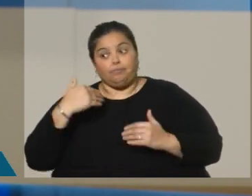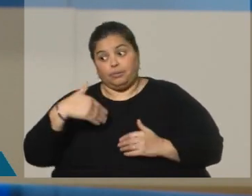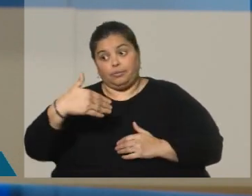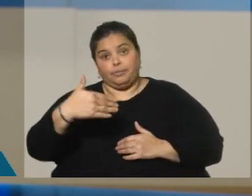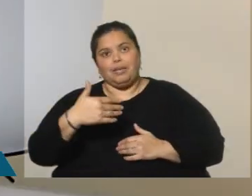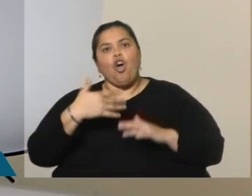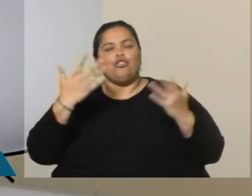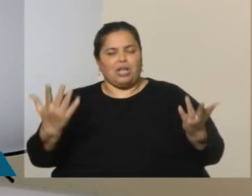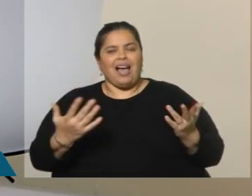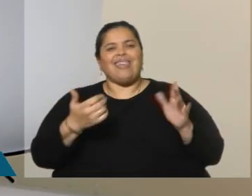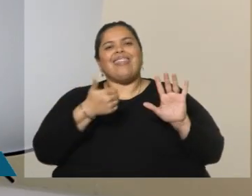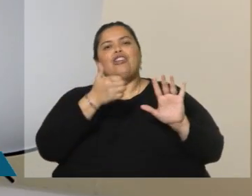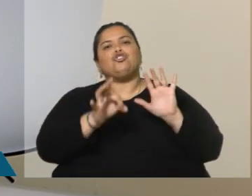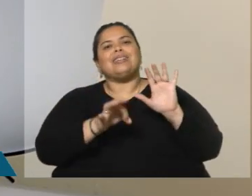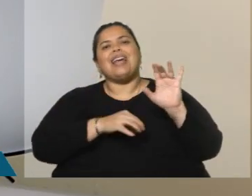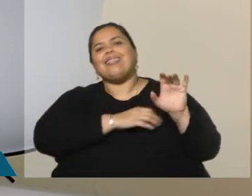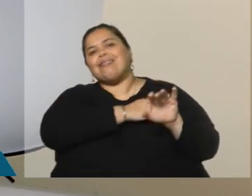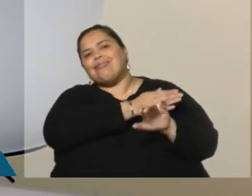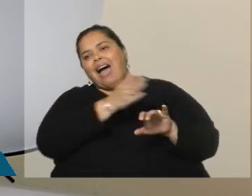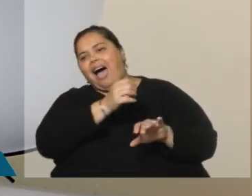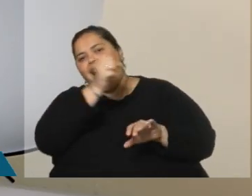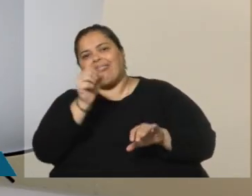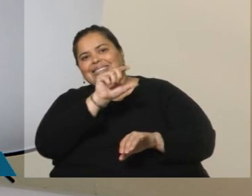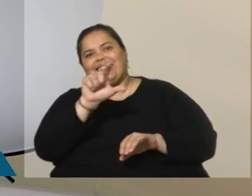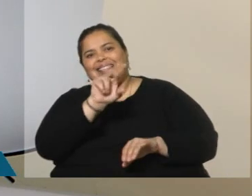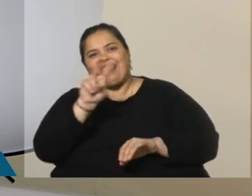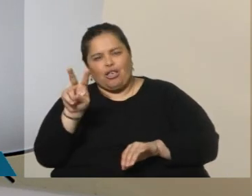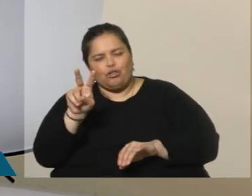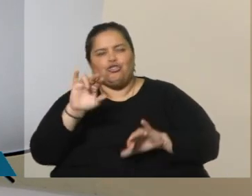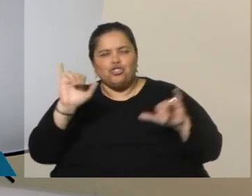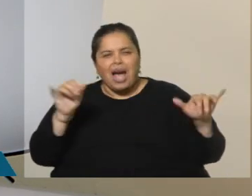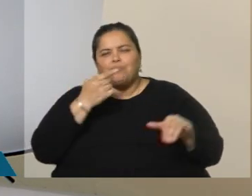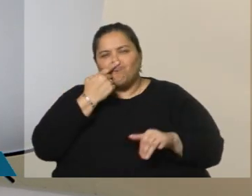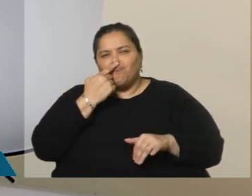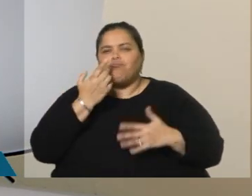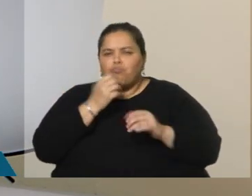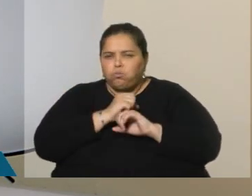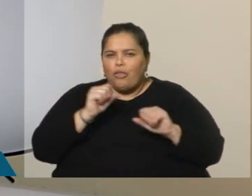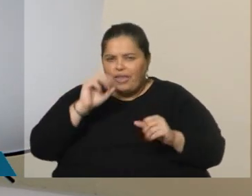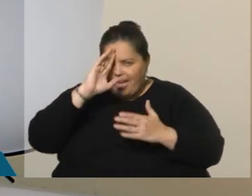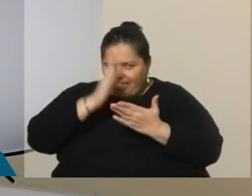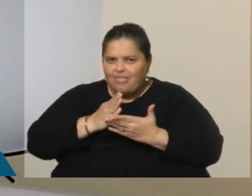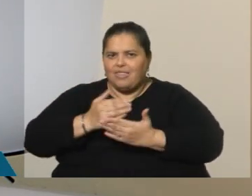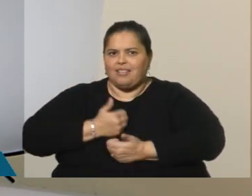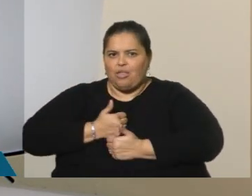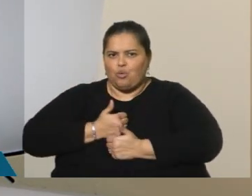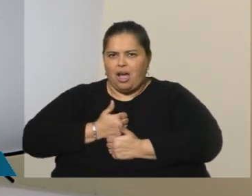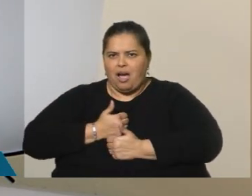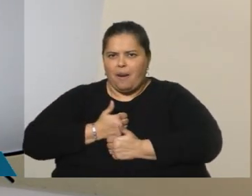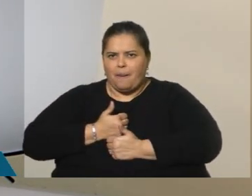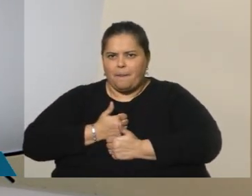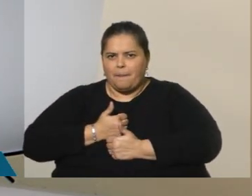sesenta y pico hacia el 72 ya ha sido olfateaba que podría terminar esto en una en una dictadura militar